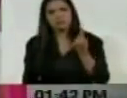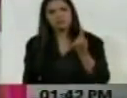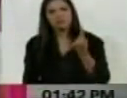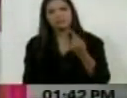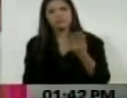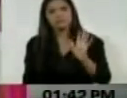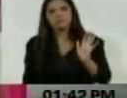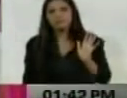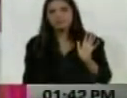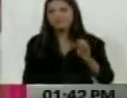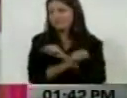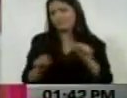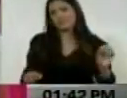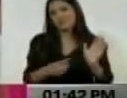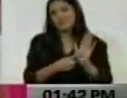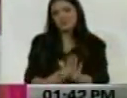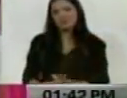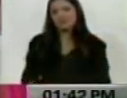No podrán mostrarla.